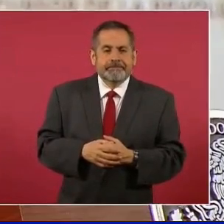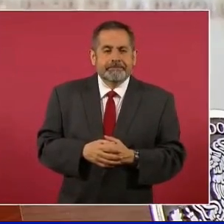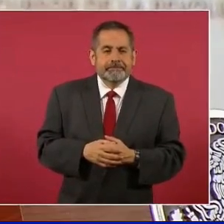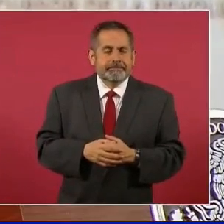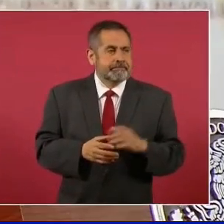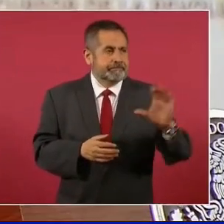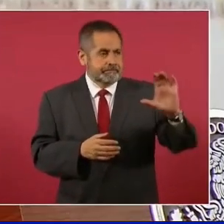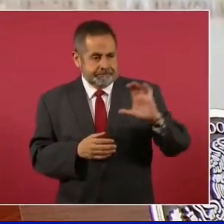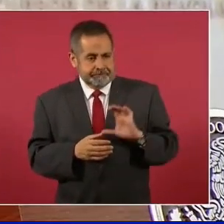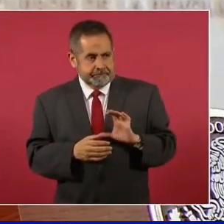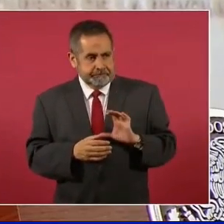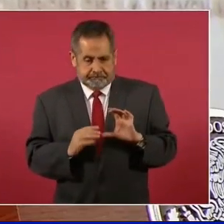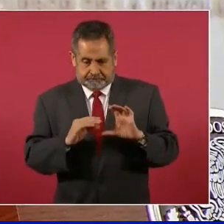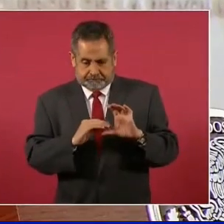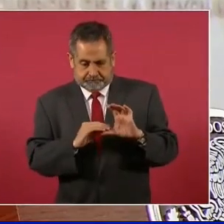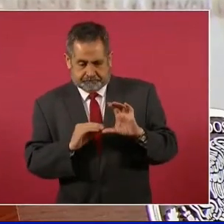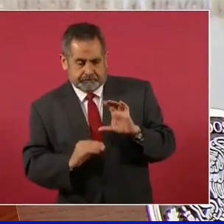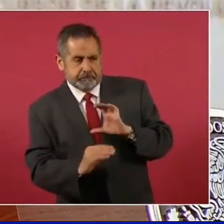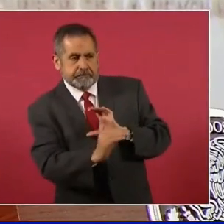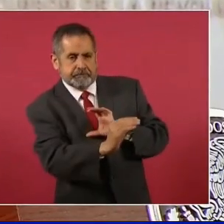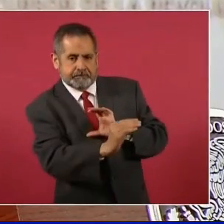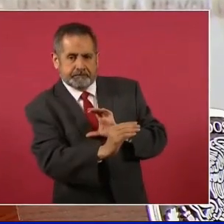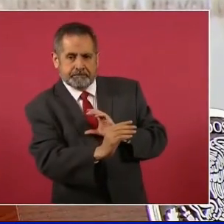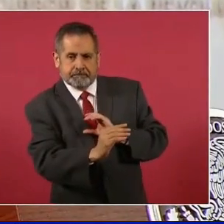un moche.